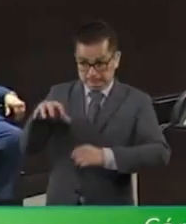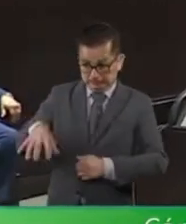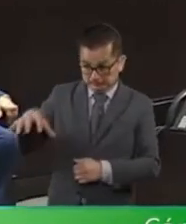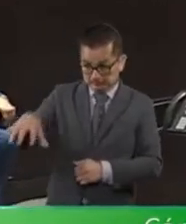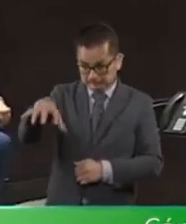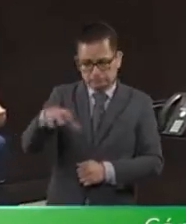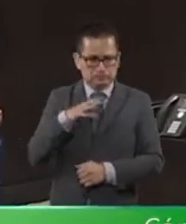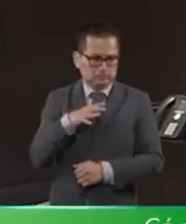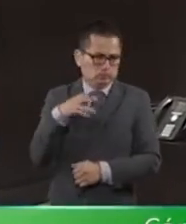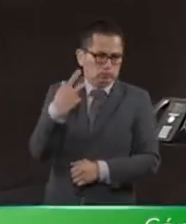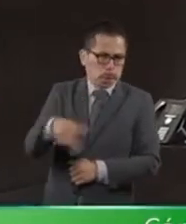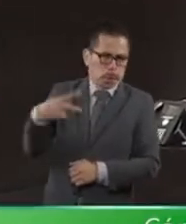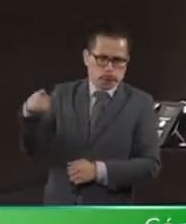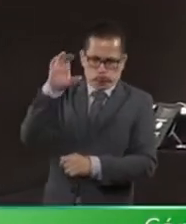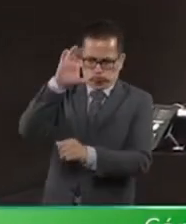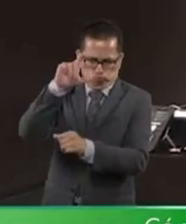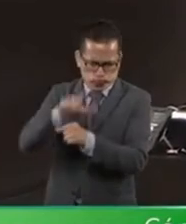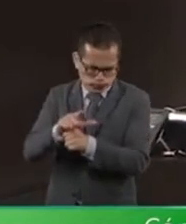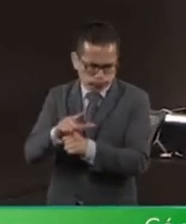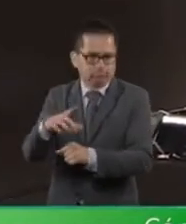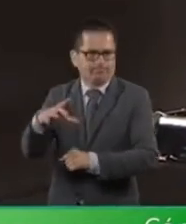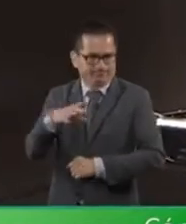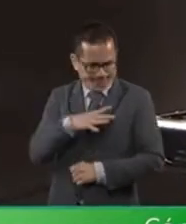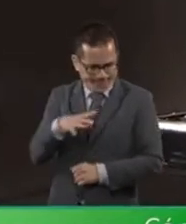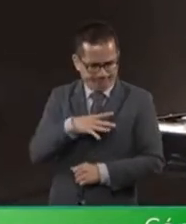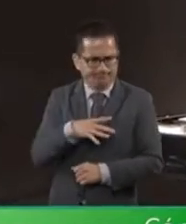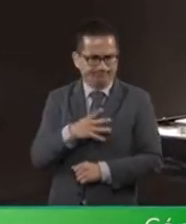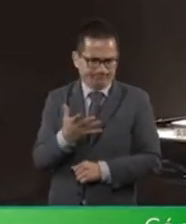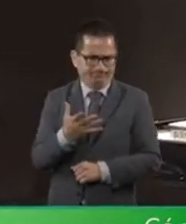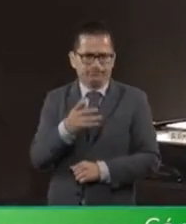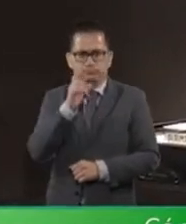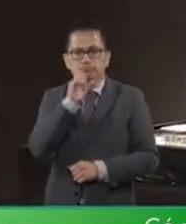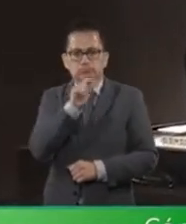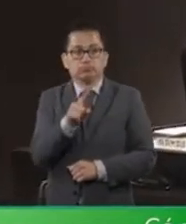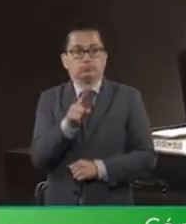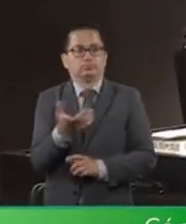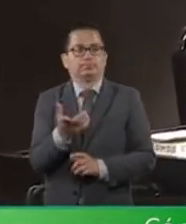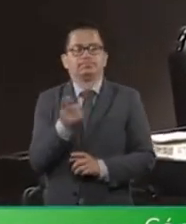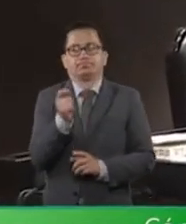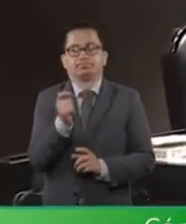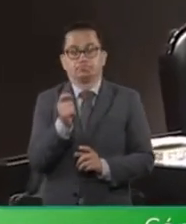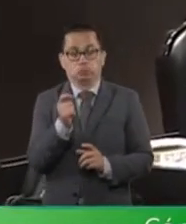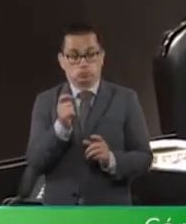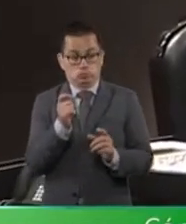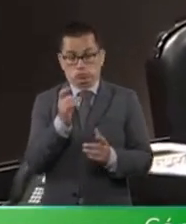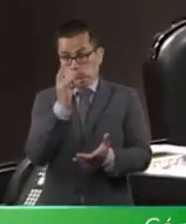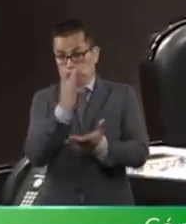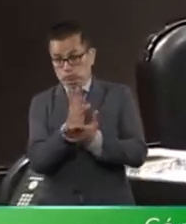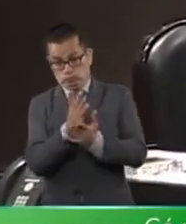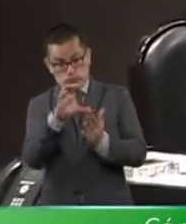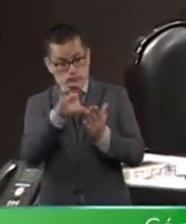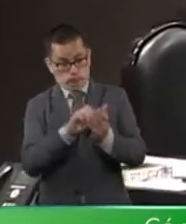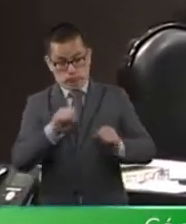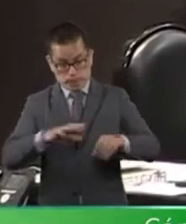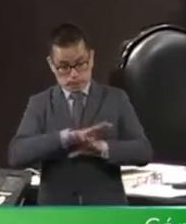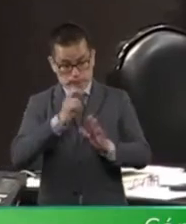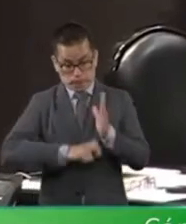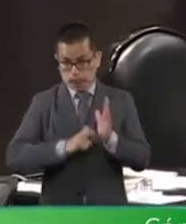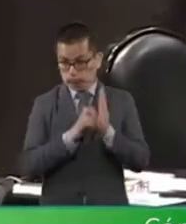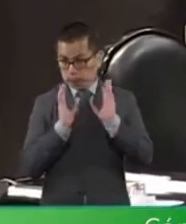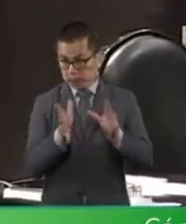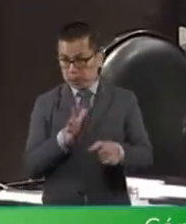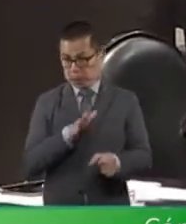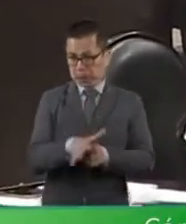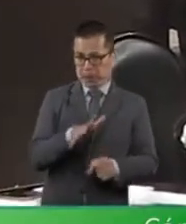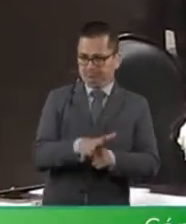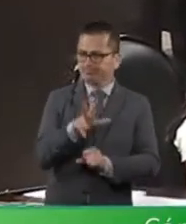no solamente es cambiar la Constitución, sino es cambiar el estigma y cambiar esa visión que tenemos